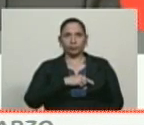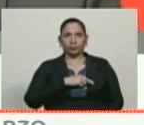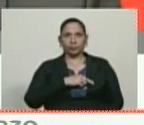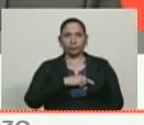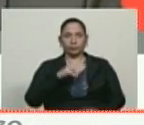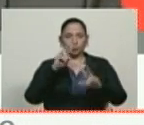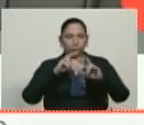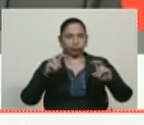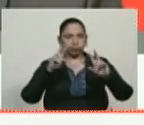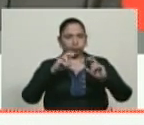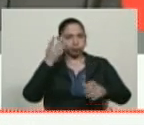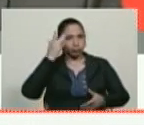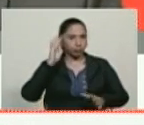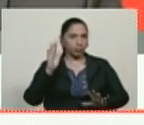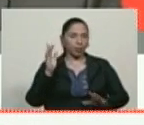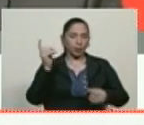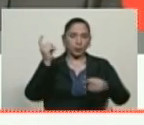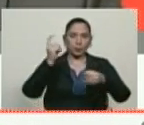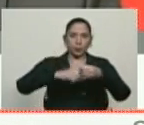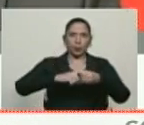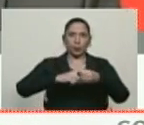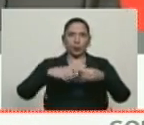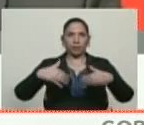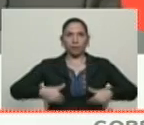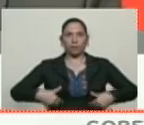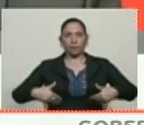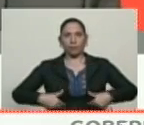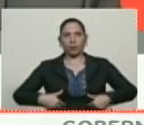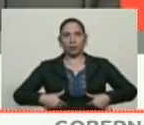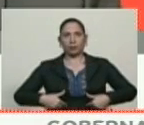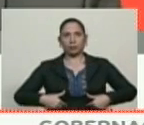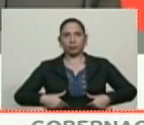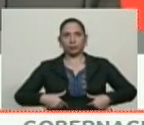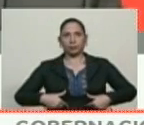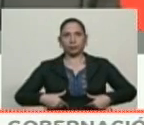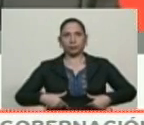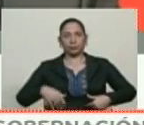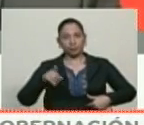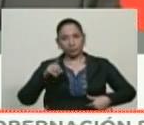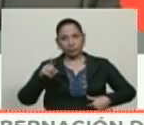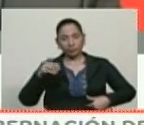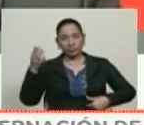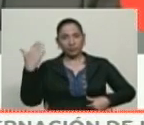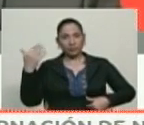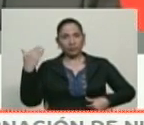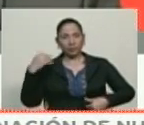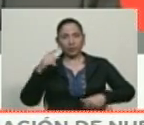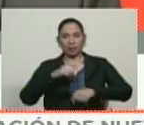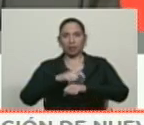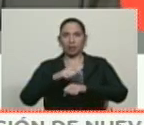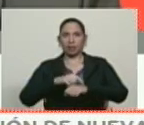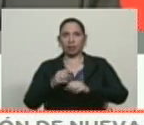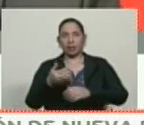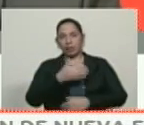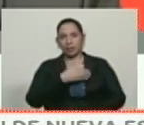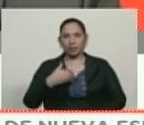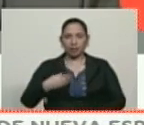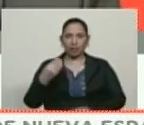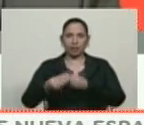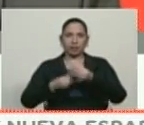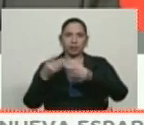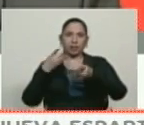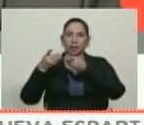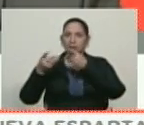analizamos la posibilidad de sumarnos a estos esfuerzos, y ellos en aquel tiempo querían entablar un